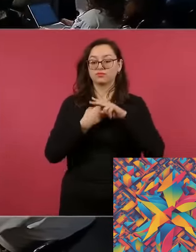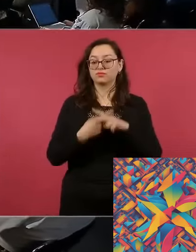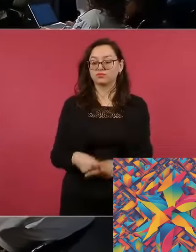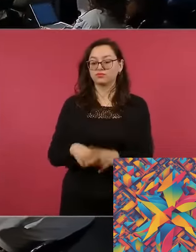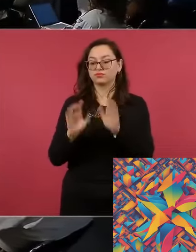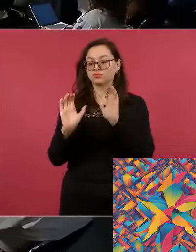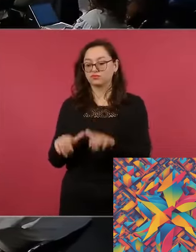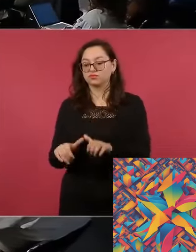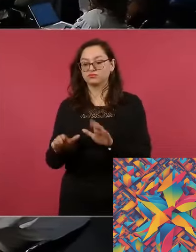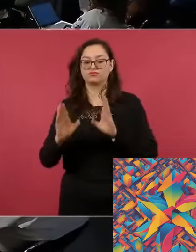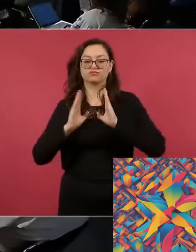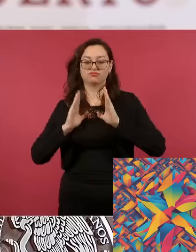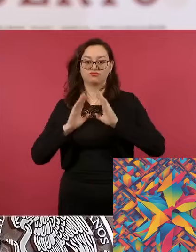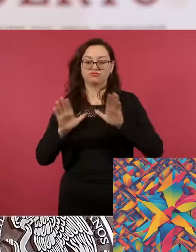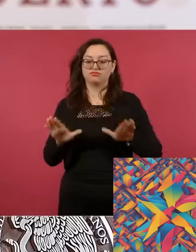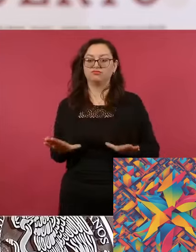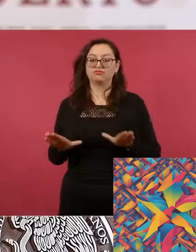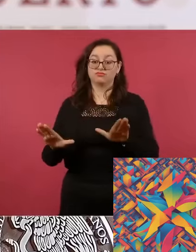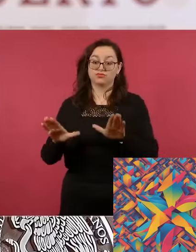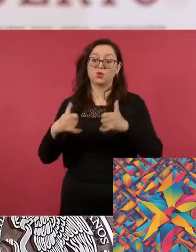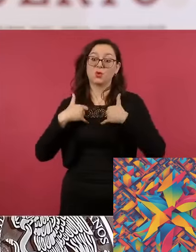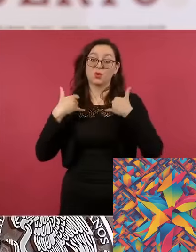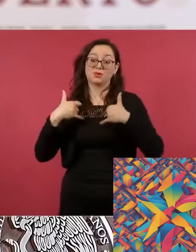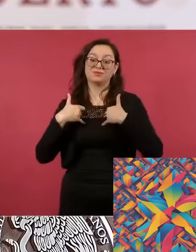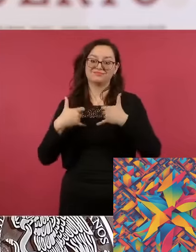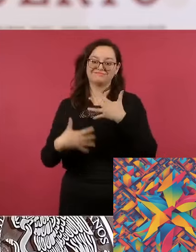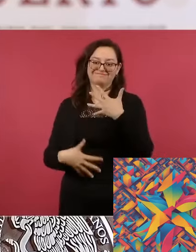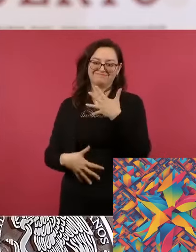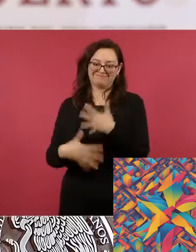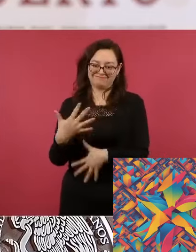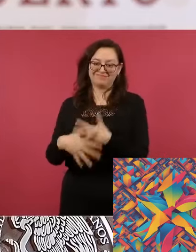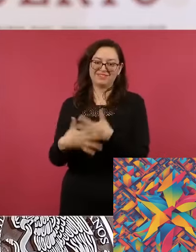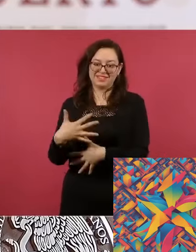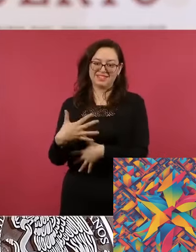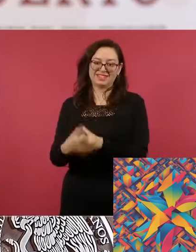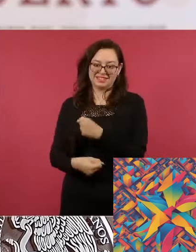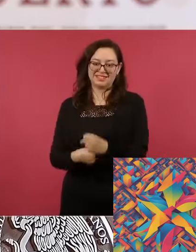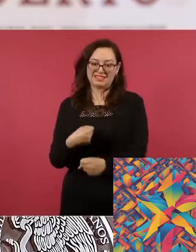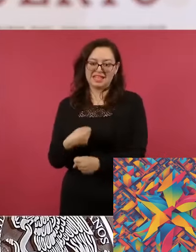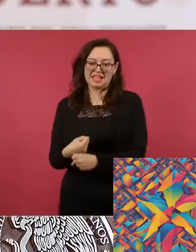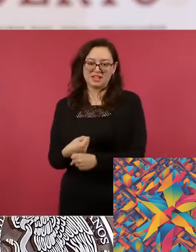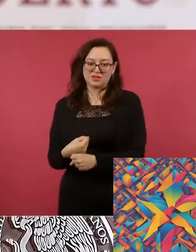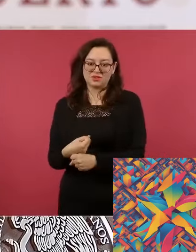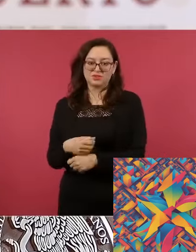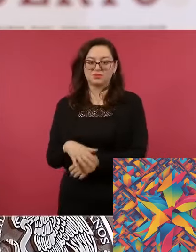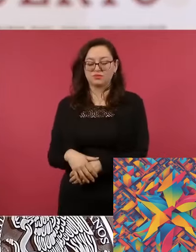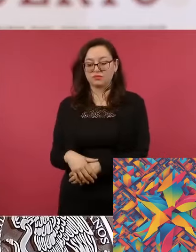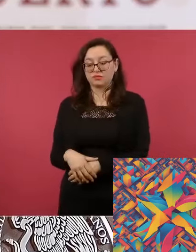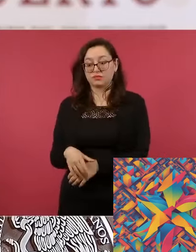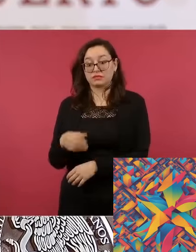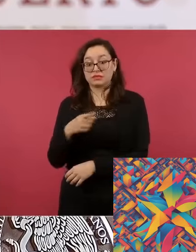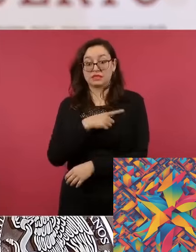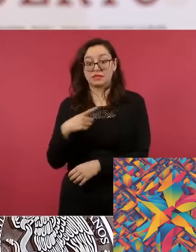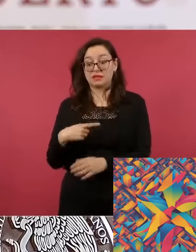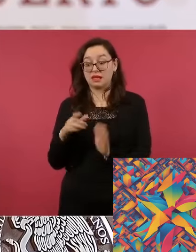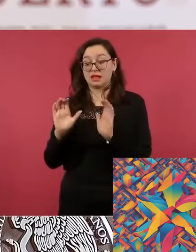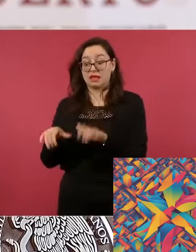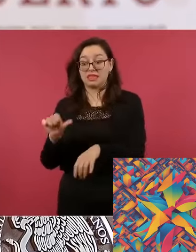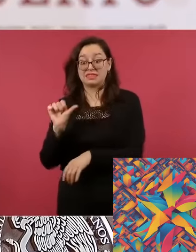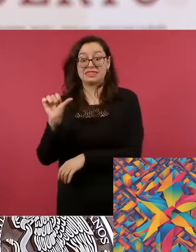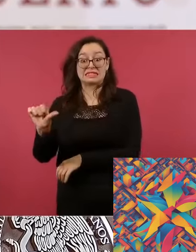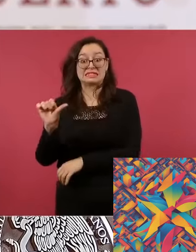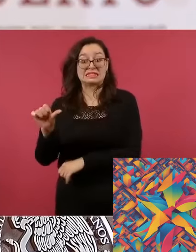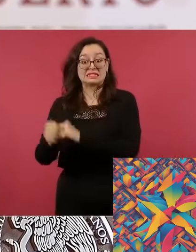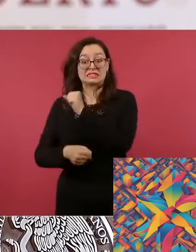del presidente de México, Andrés Manuel López Obrador, se vivió un momento vibrante y lleno de energía cuando la periodista Reina Aide